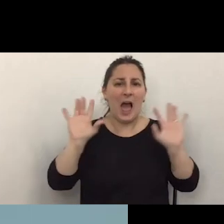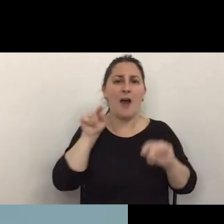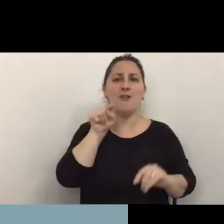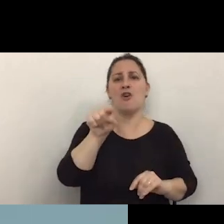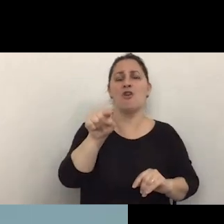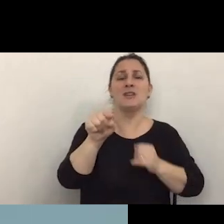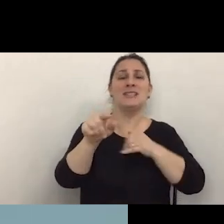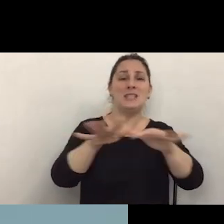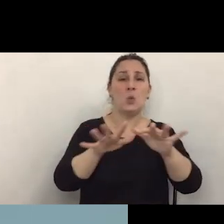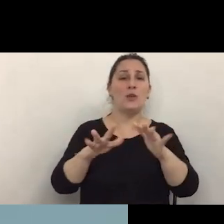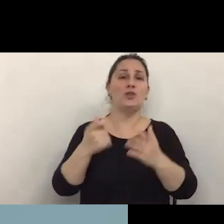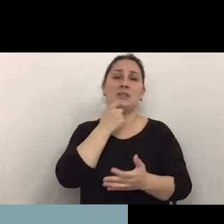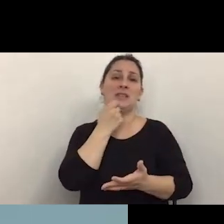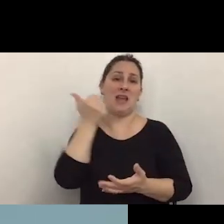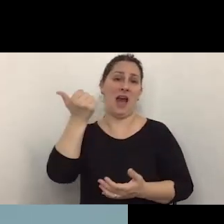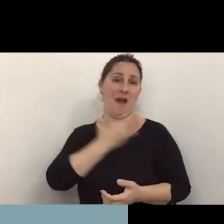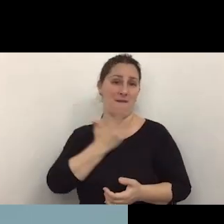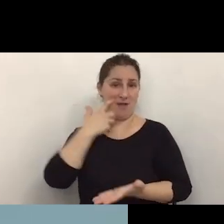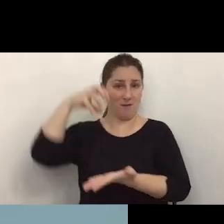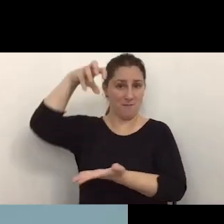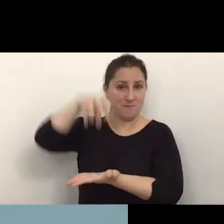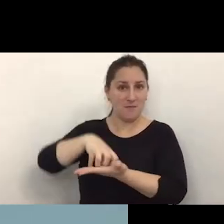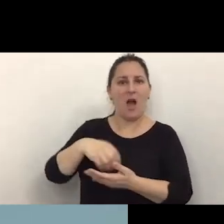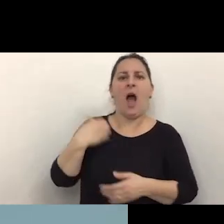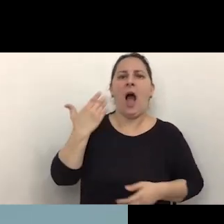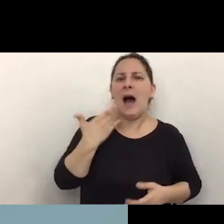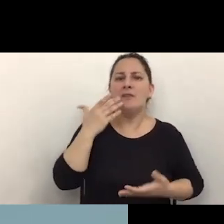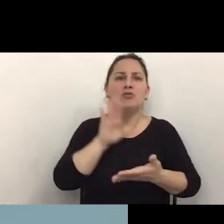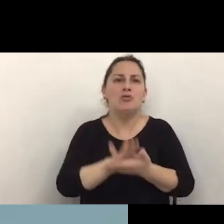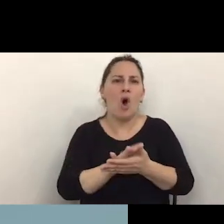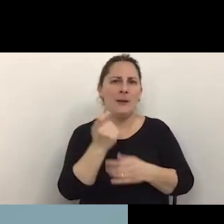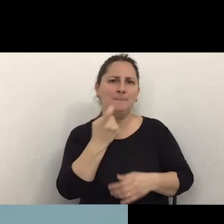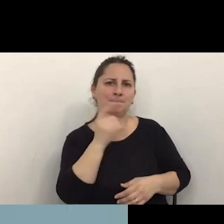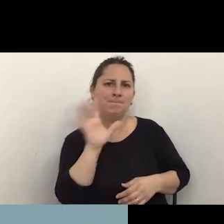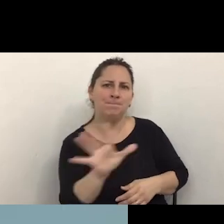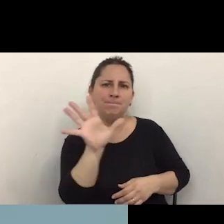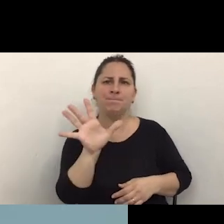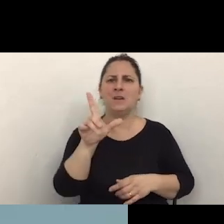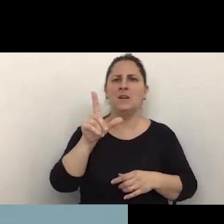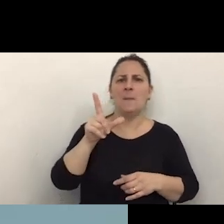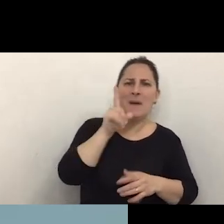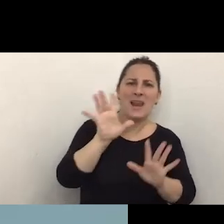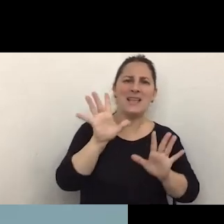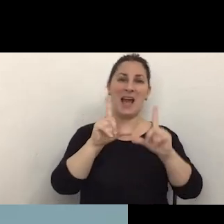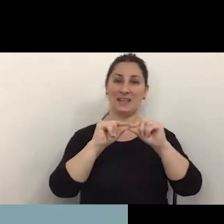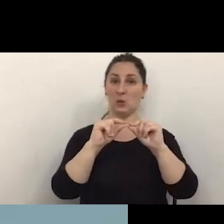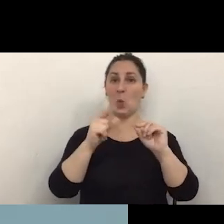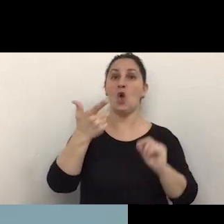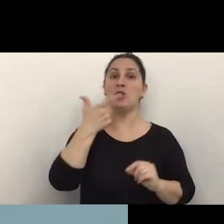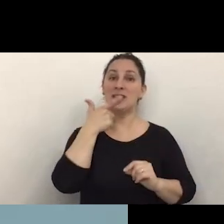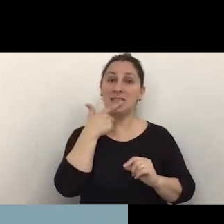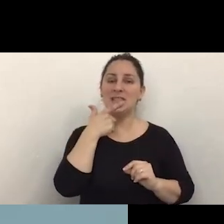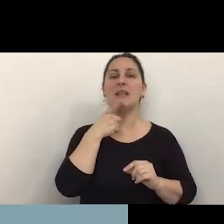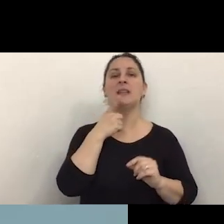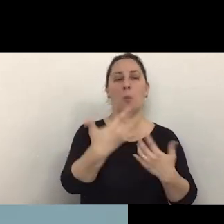de que el fisco hable de alguna de las presunciones de dolo del artículo 17,